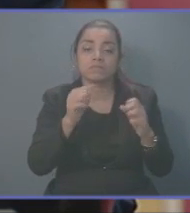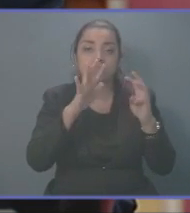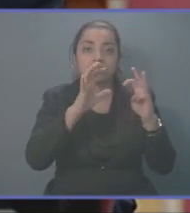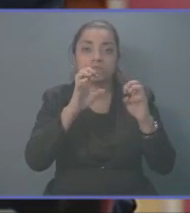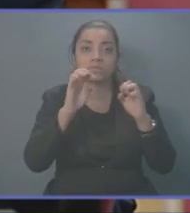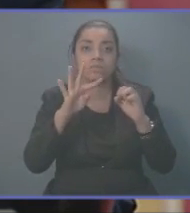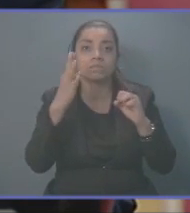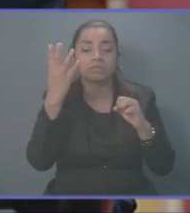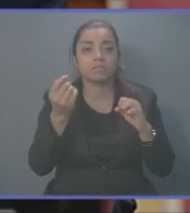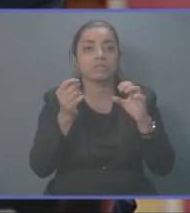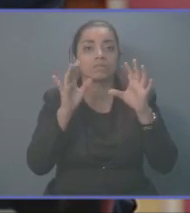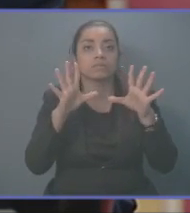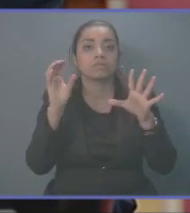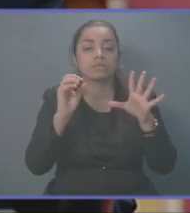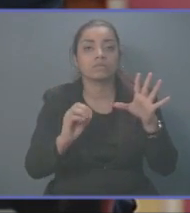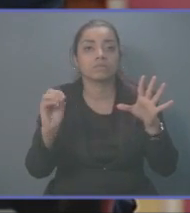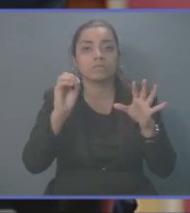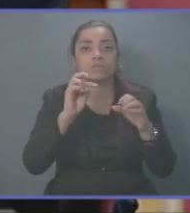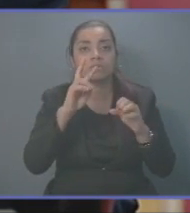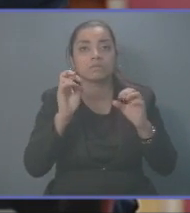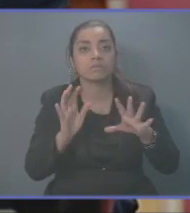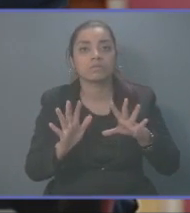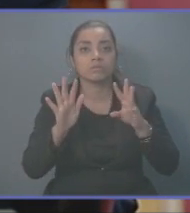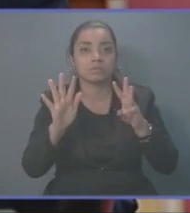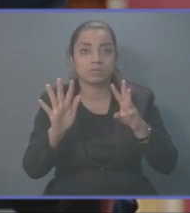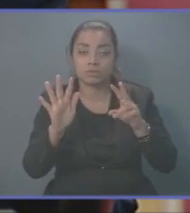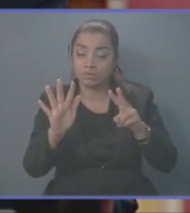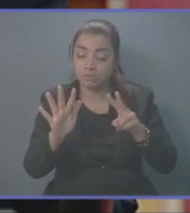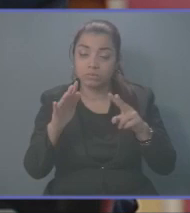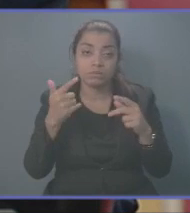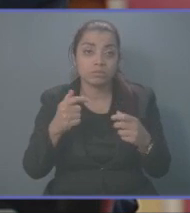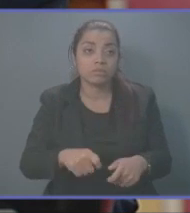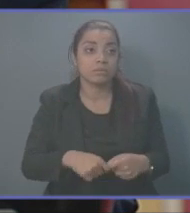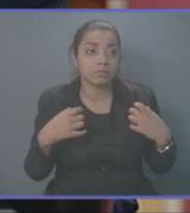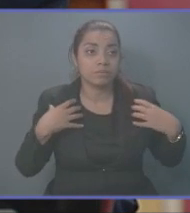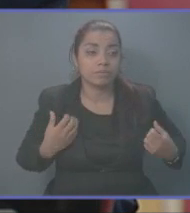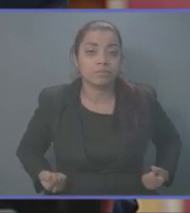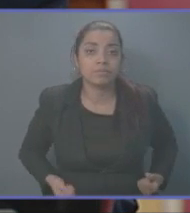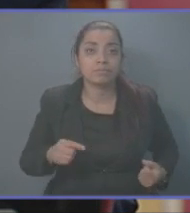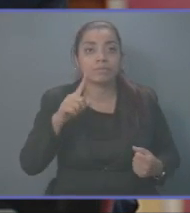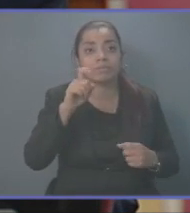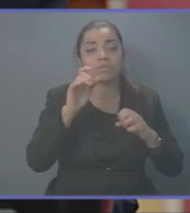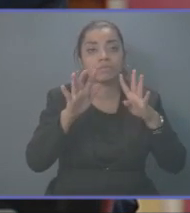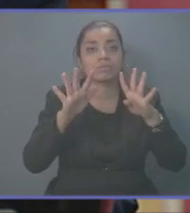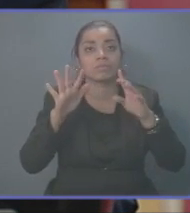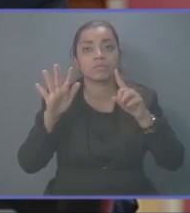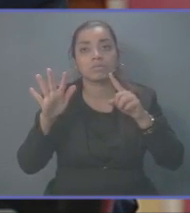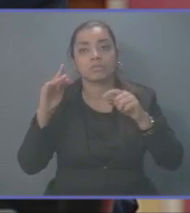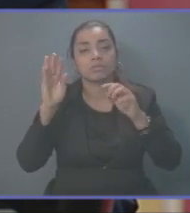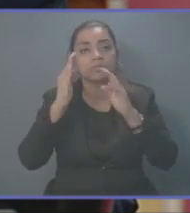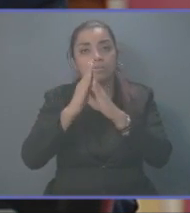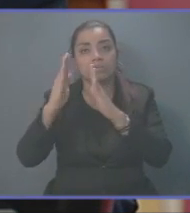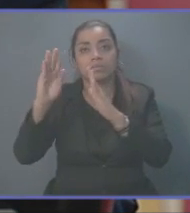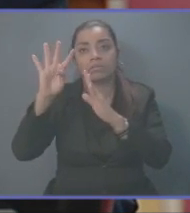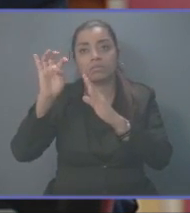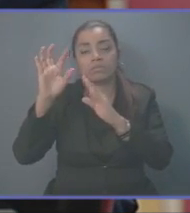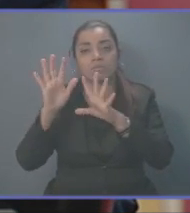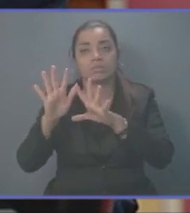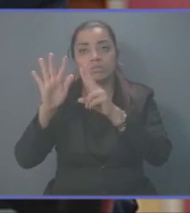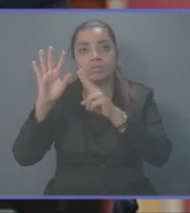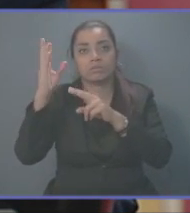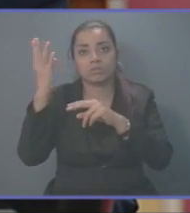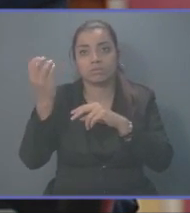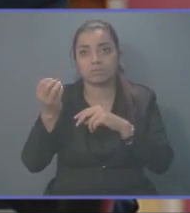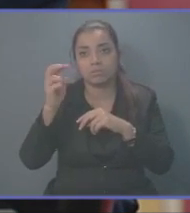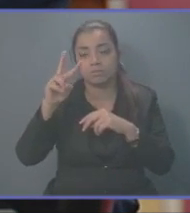804 de fecha 10 de octubre de 2017, publicado en el Diario Oficial número 196, tomo 417 del 20 de octubre